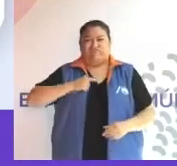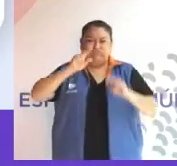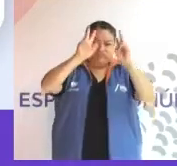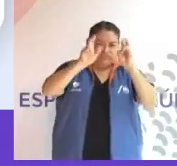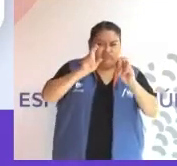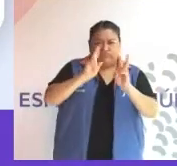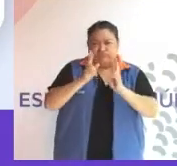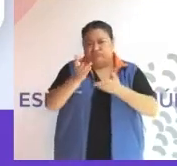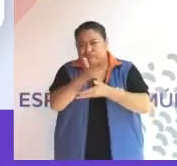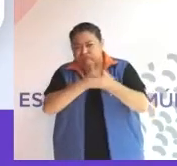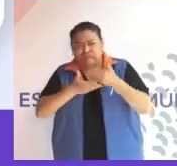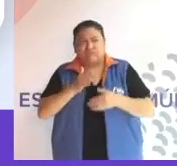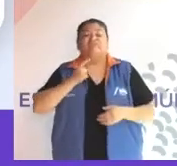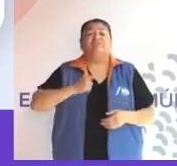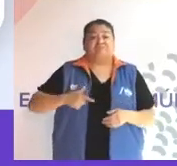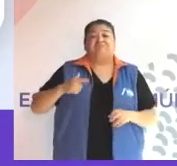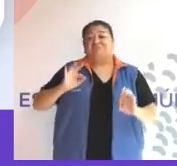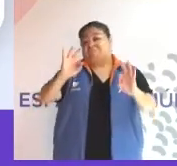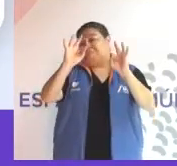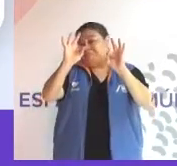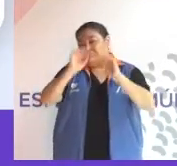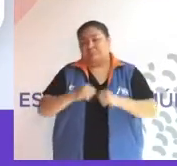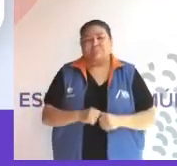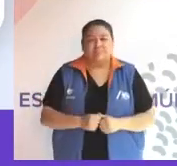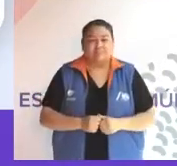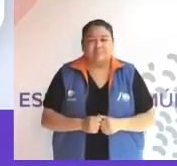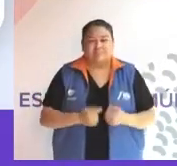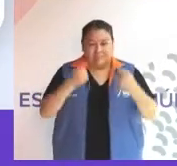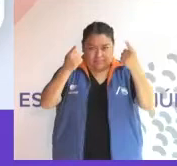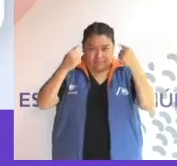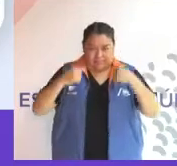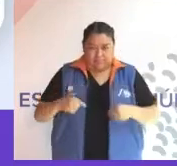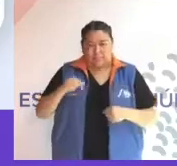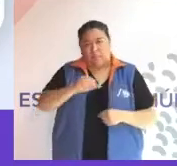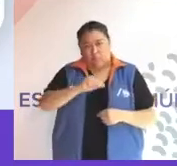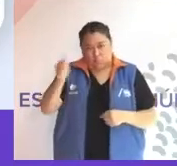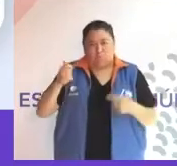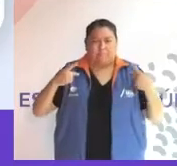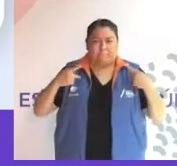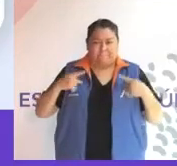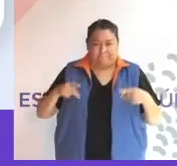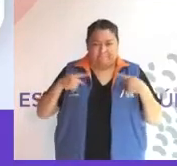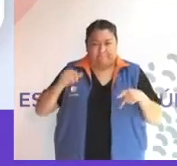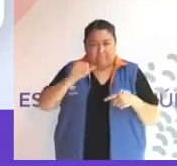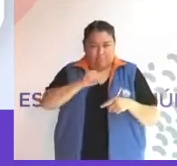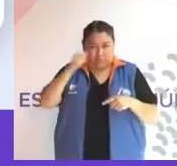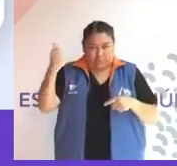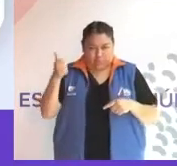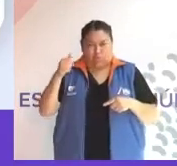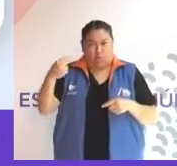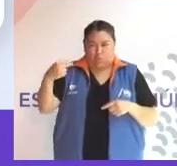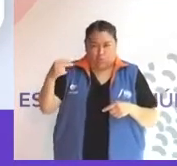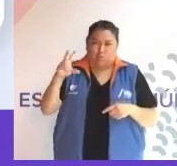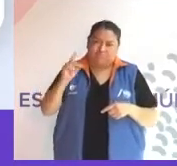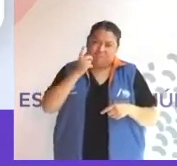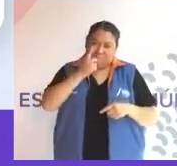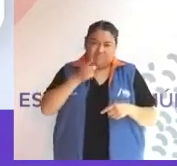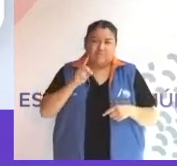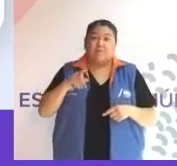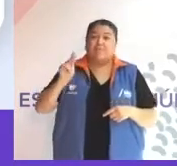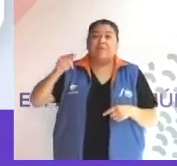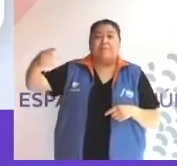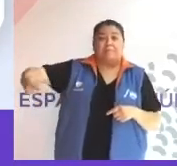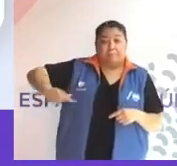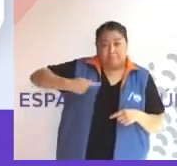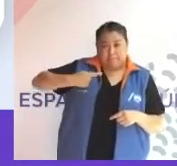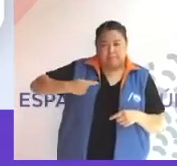excelentes conversatorios del encuentro. Por su parte, un participante anónimo, nos pregunta